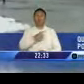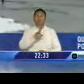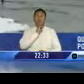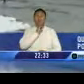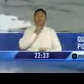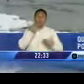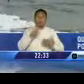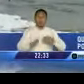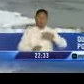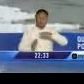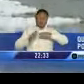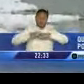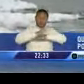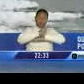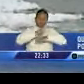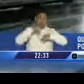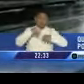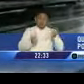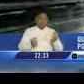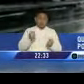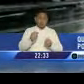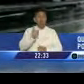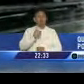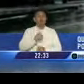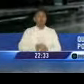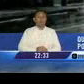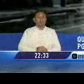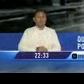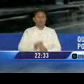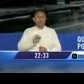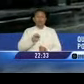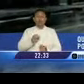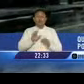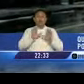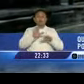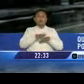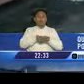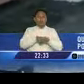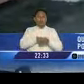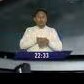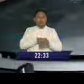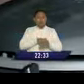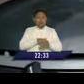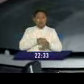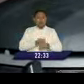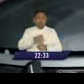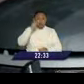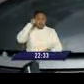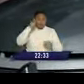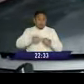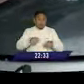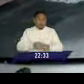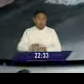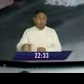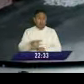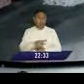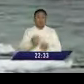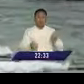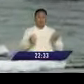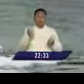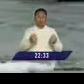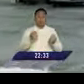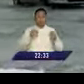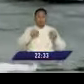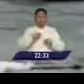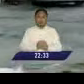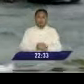o hielo, evite conducir por esas zonas. Caso contrario, no exceda los límites de velocidad y no olvide revisar el estado de su vehículo